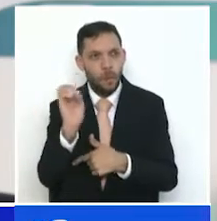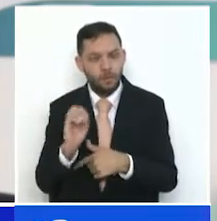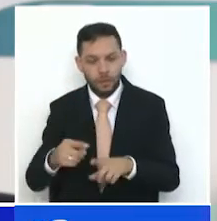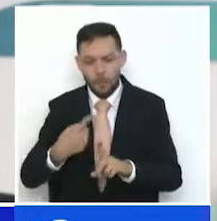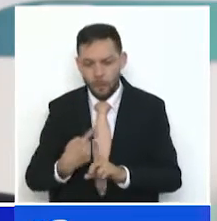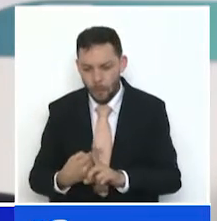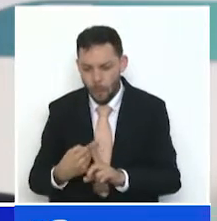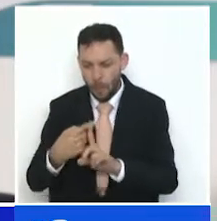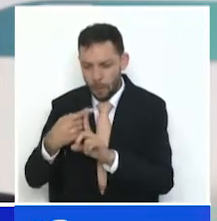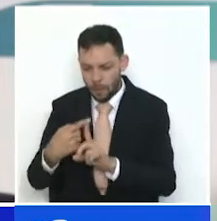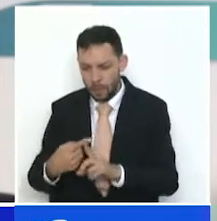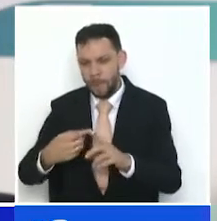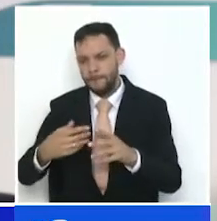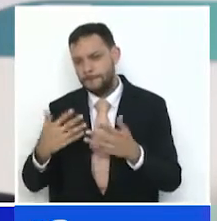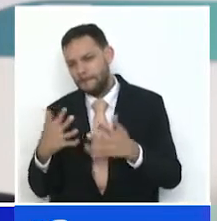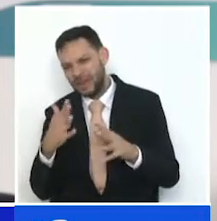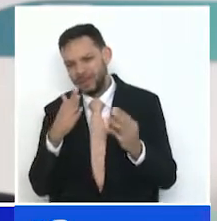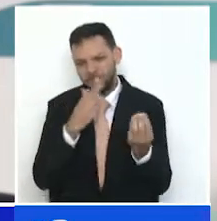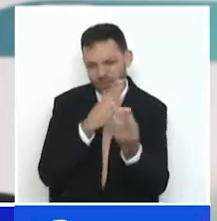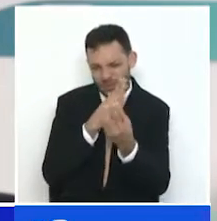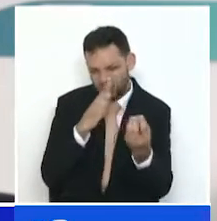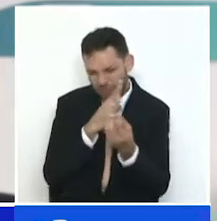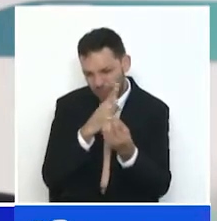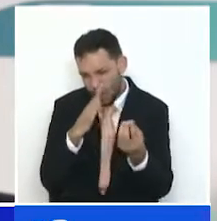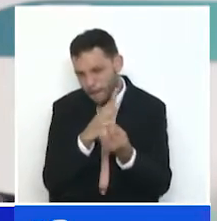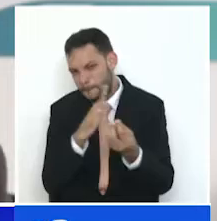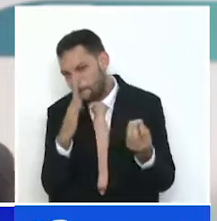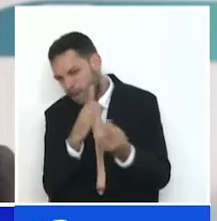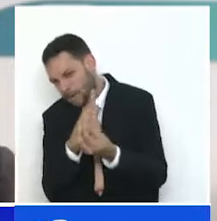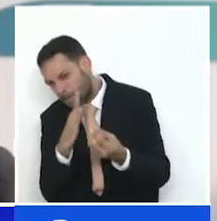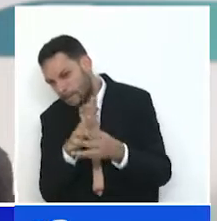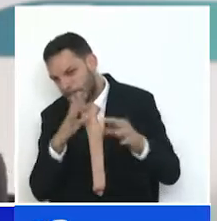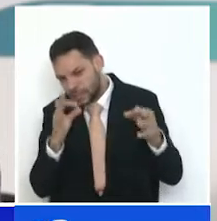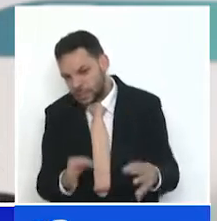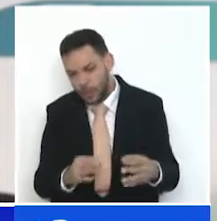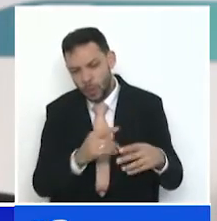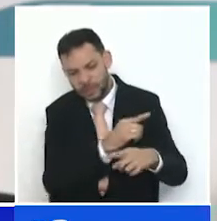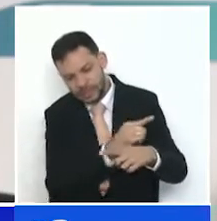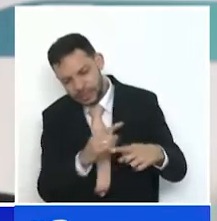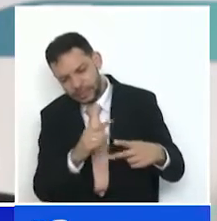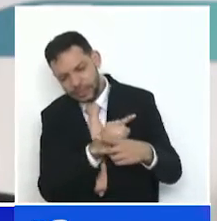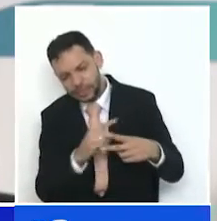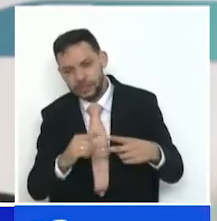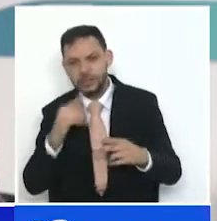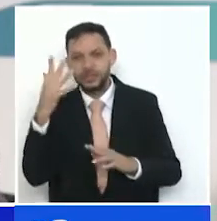un promedio de vacunación diario, según la última semana, de